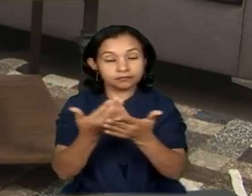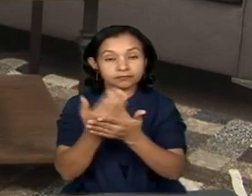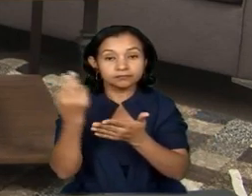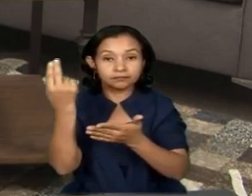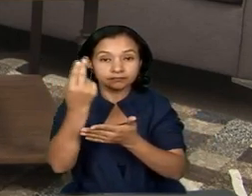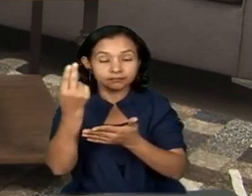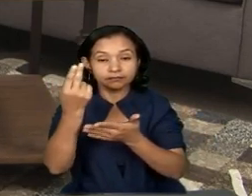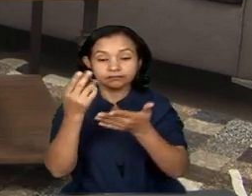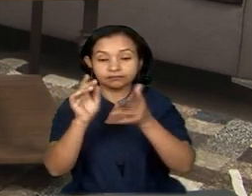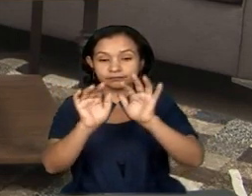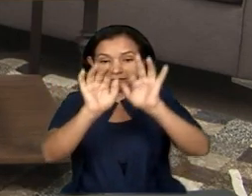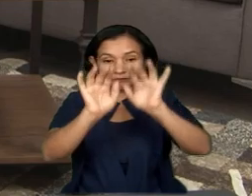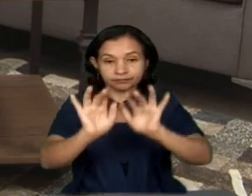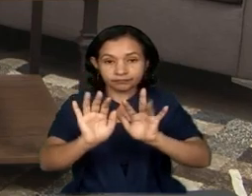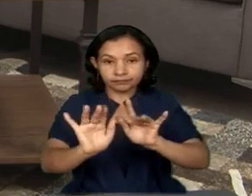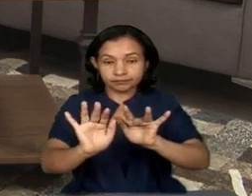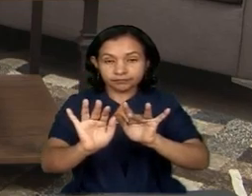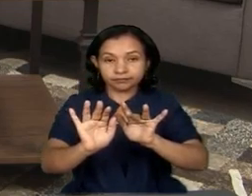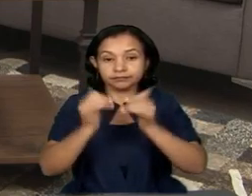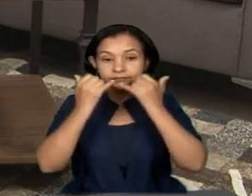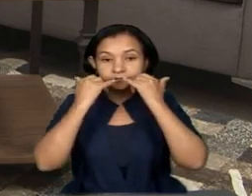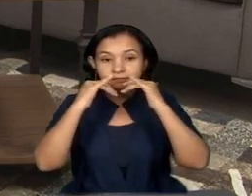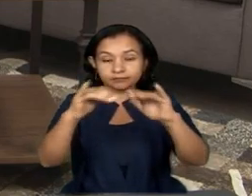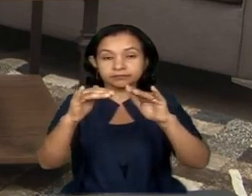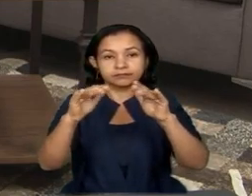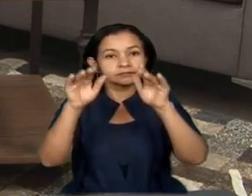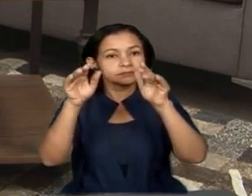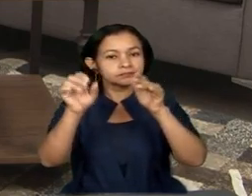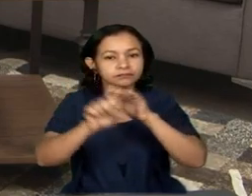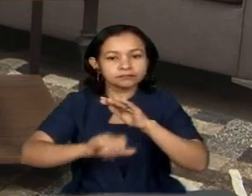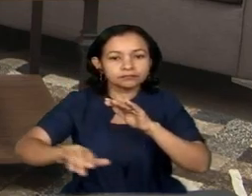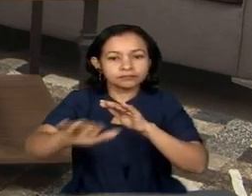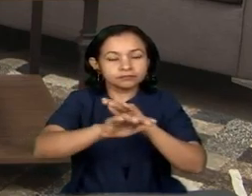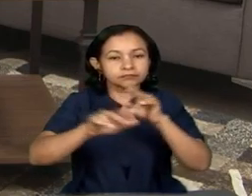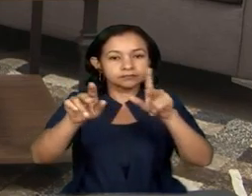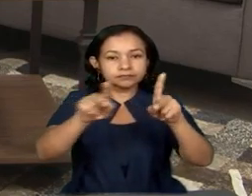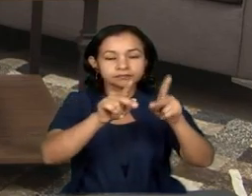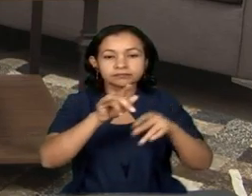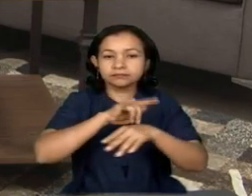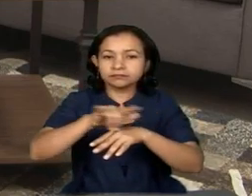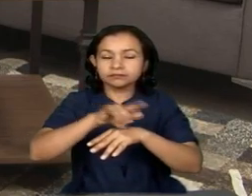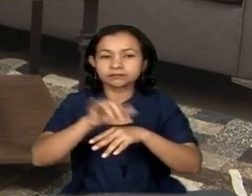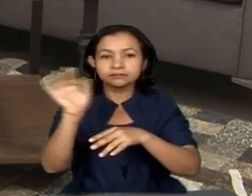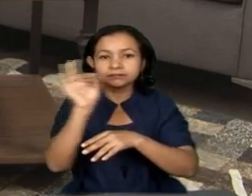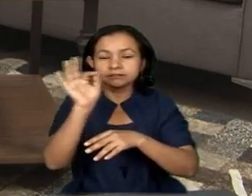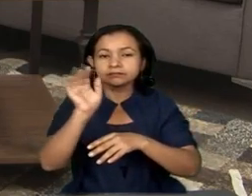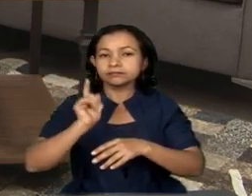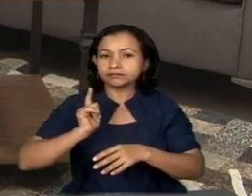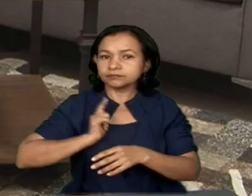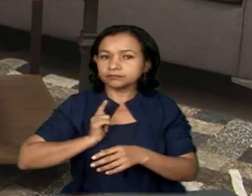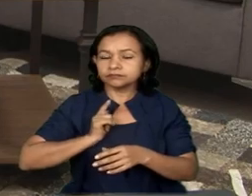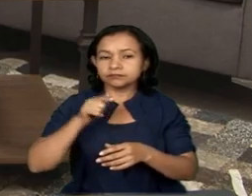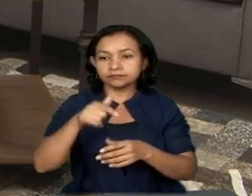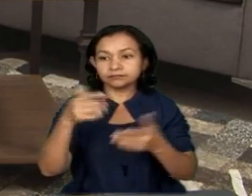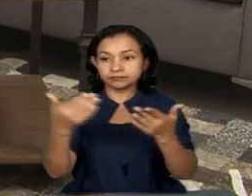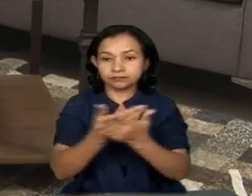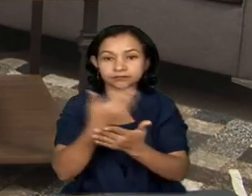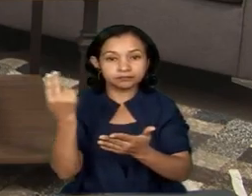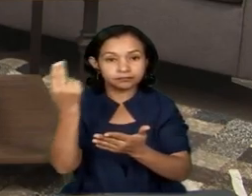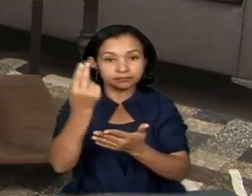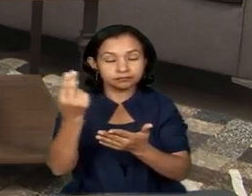información, procesos en los que la sociedad global se encuentra también buscando una forma de aprovechar y optimizar estas nuevas